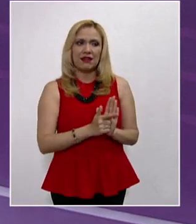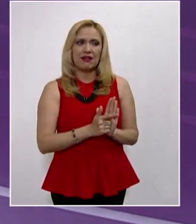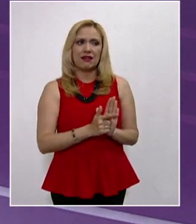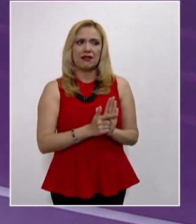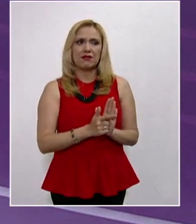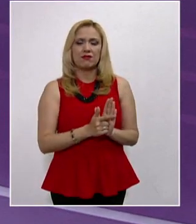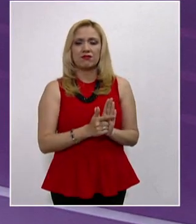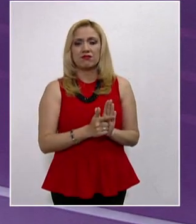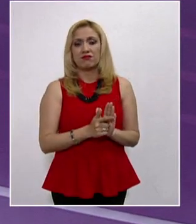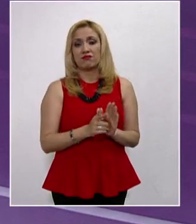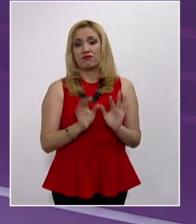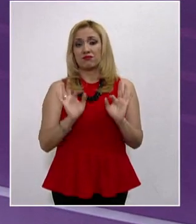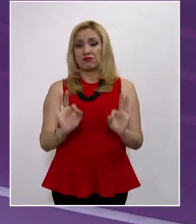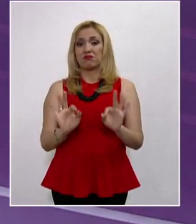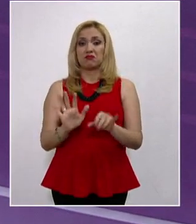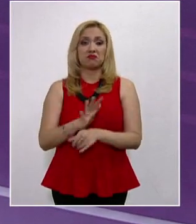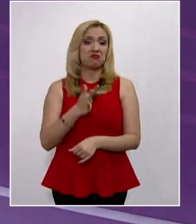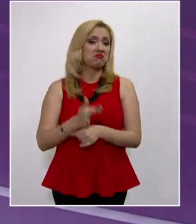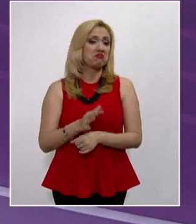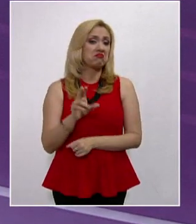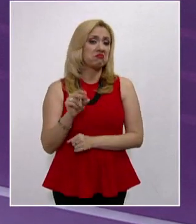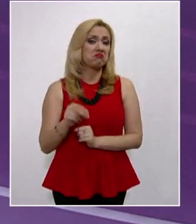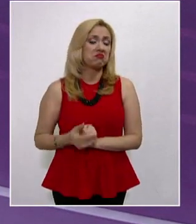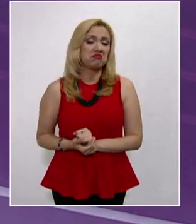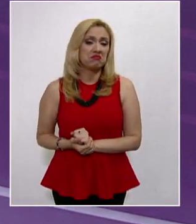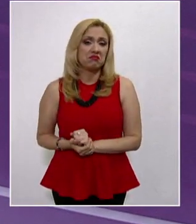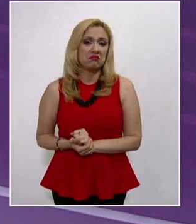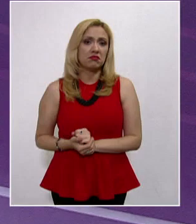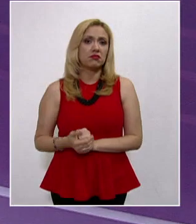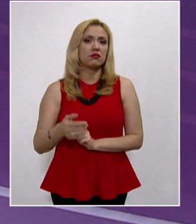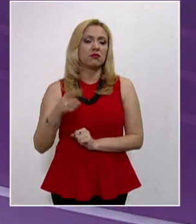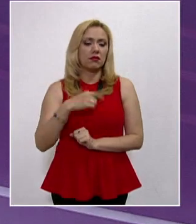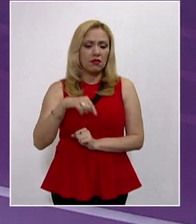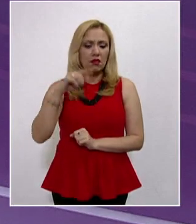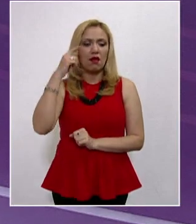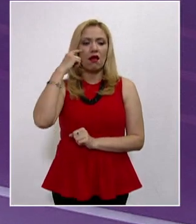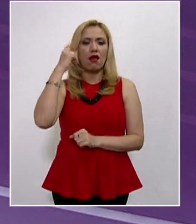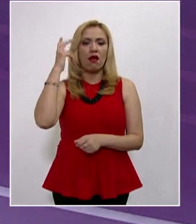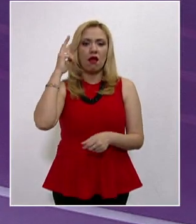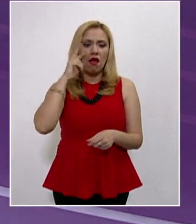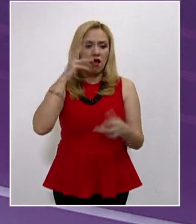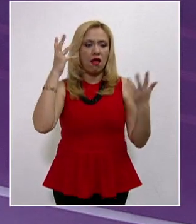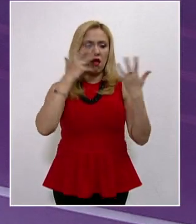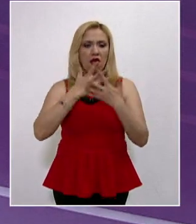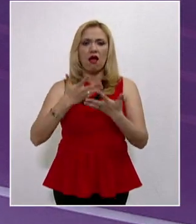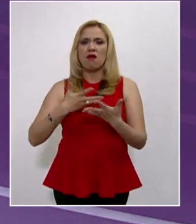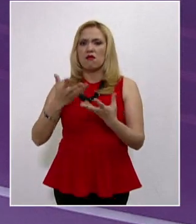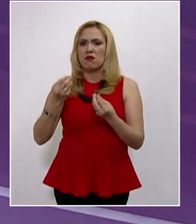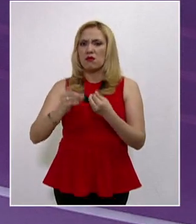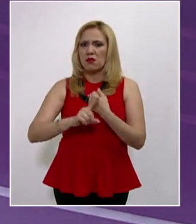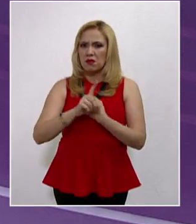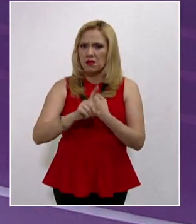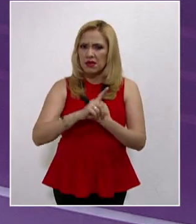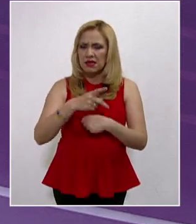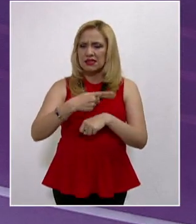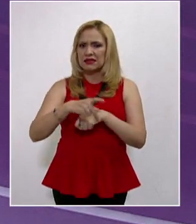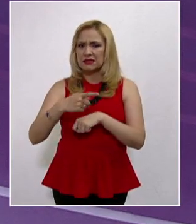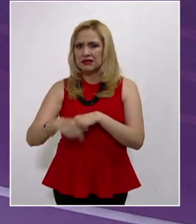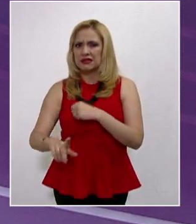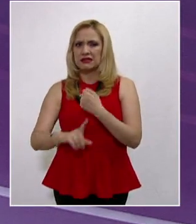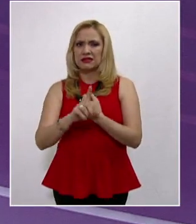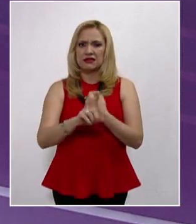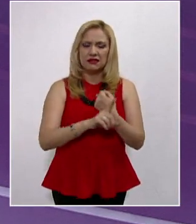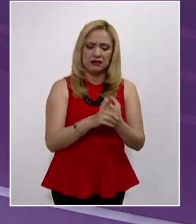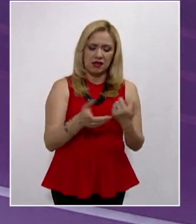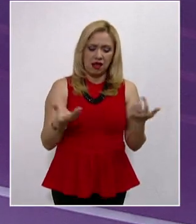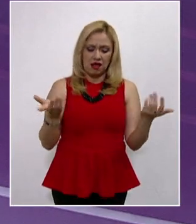las leyes no son suficientes. Tenemos claro de que hay muchos riesgos y todavía muchos retos